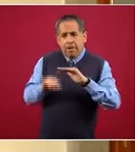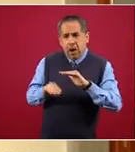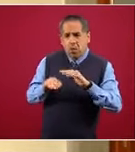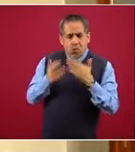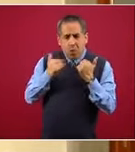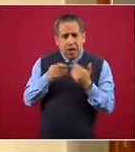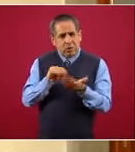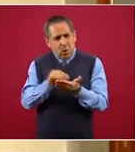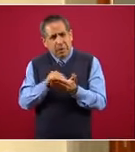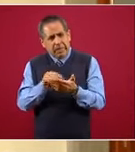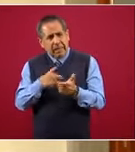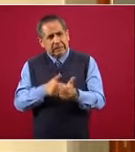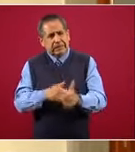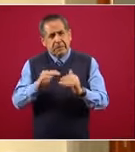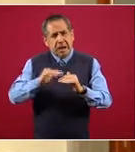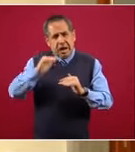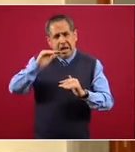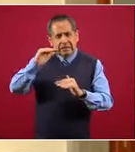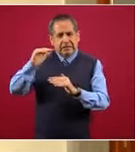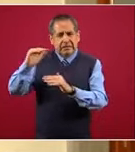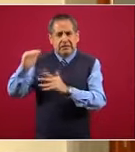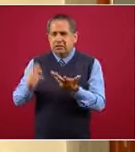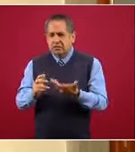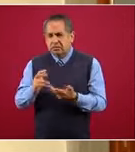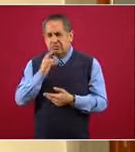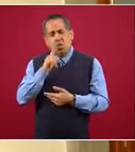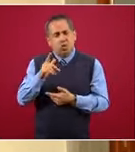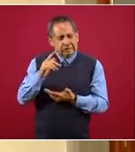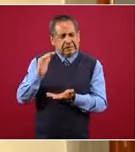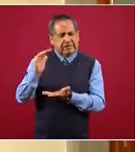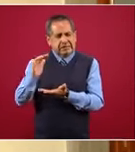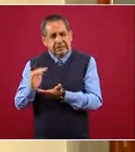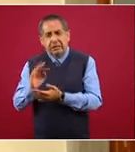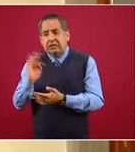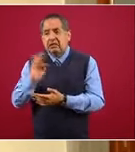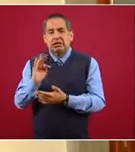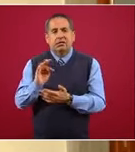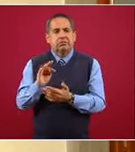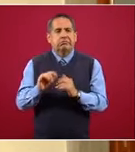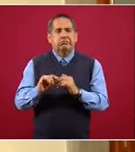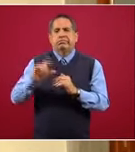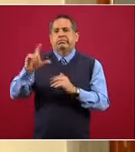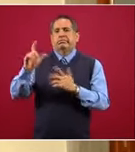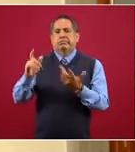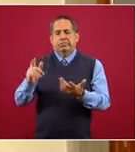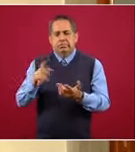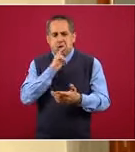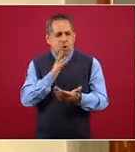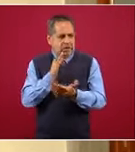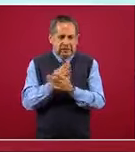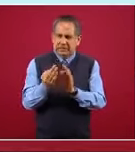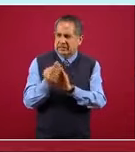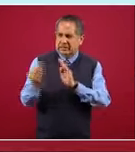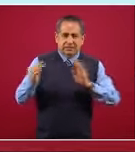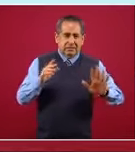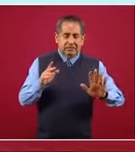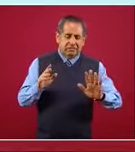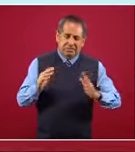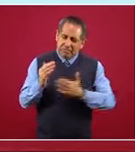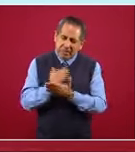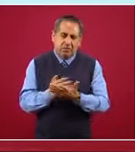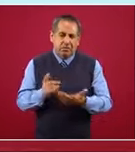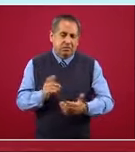descenso importante, si no se llevan a cabo las medidas, este descenso podría haberse truncado y entonces ver la posibilidad más bien de un rebrote.